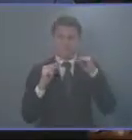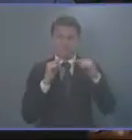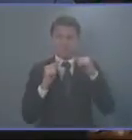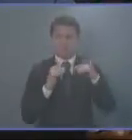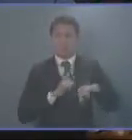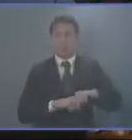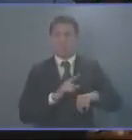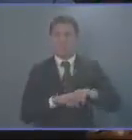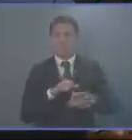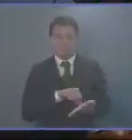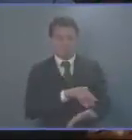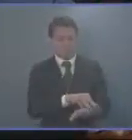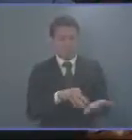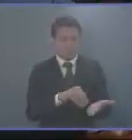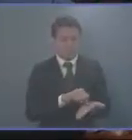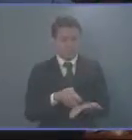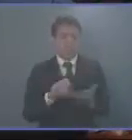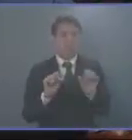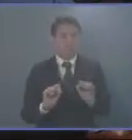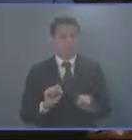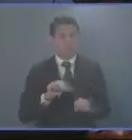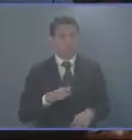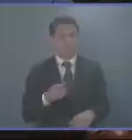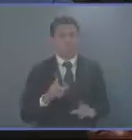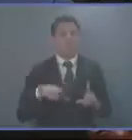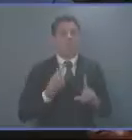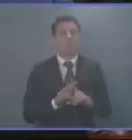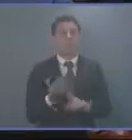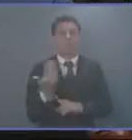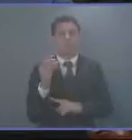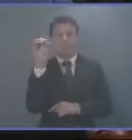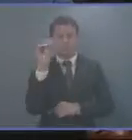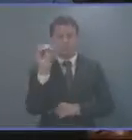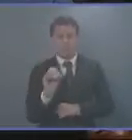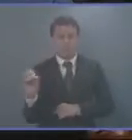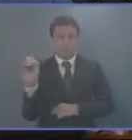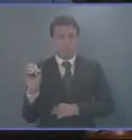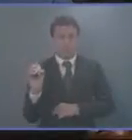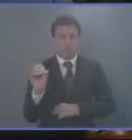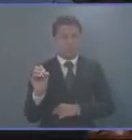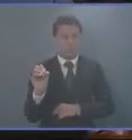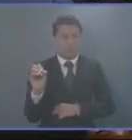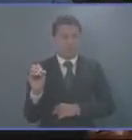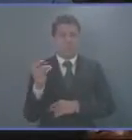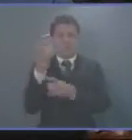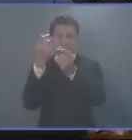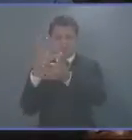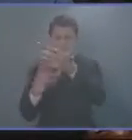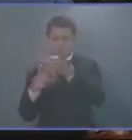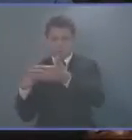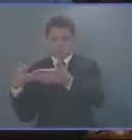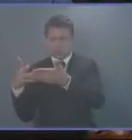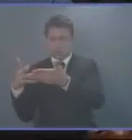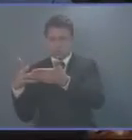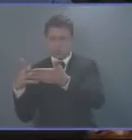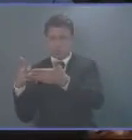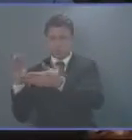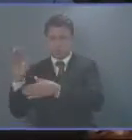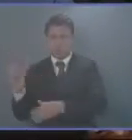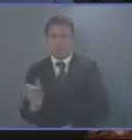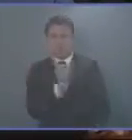temporalmente a las municipalidades para que puedan utilizar hasta el 15% del 75% de los recursos asignados por el